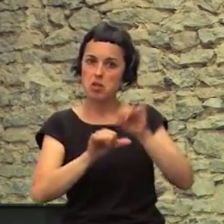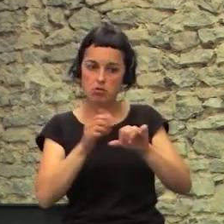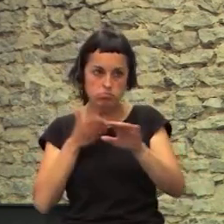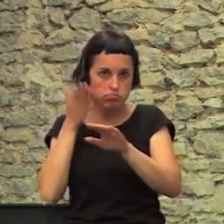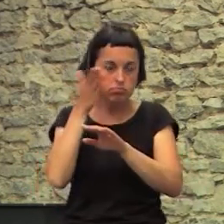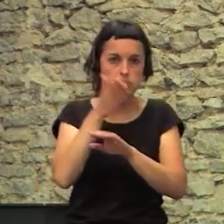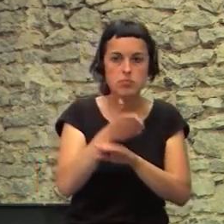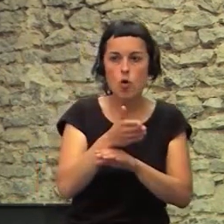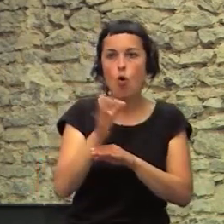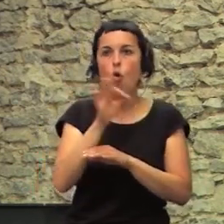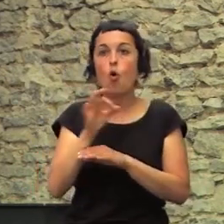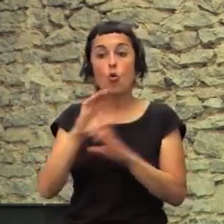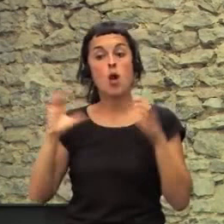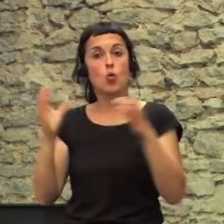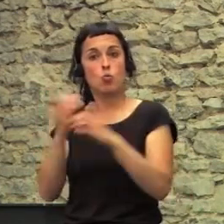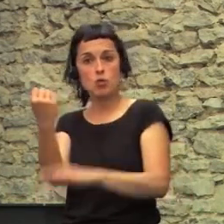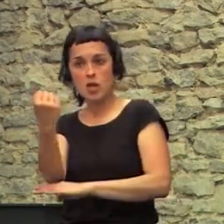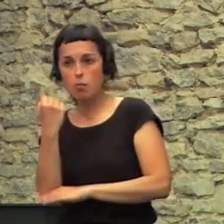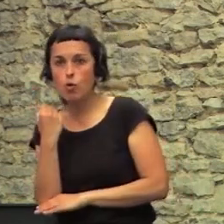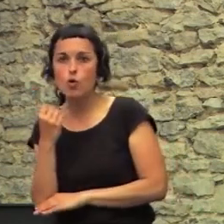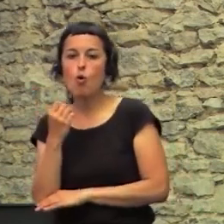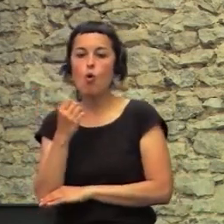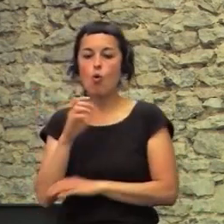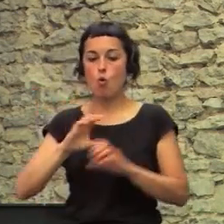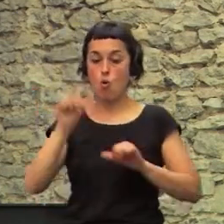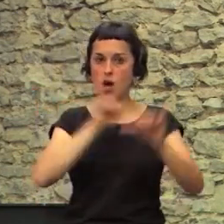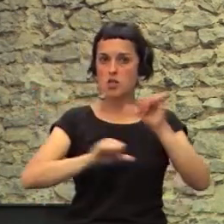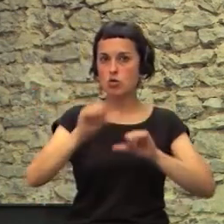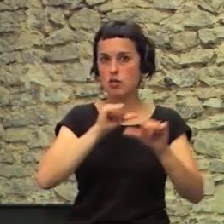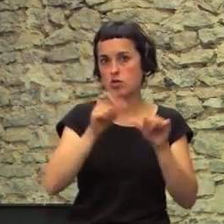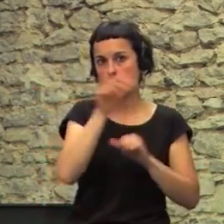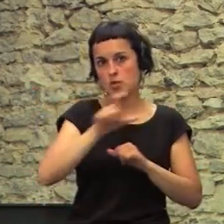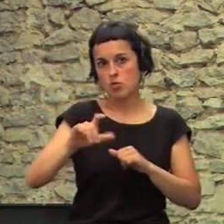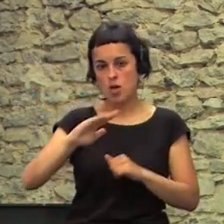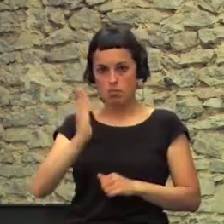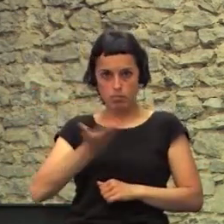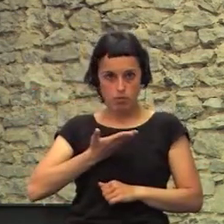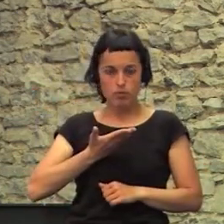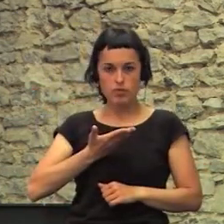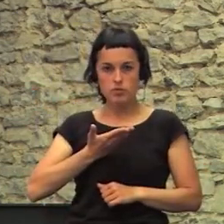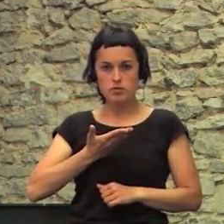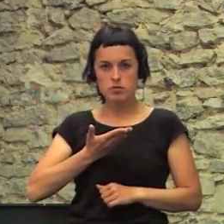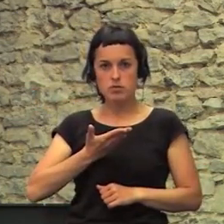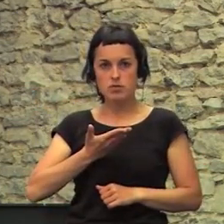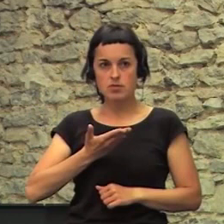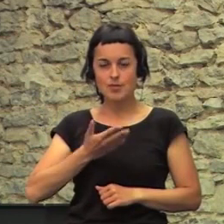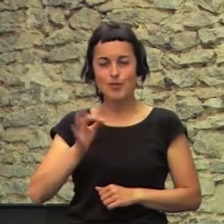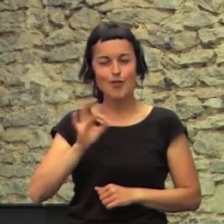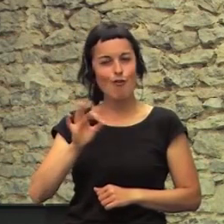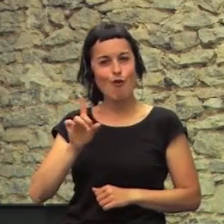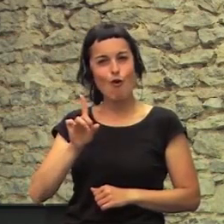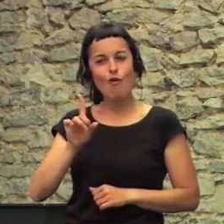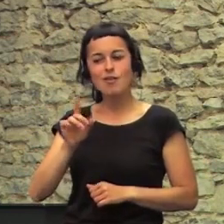normalmente han acudido a grupos de apoyo, asociaciones de afectados, no normalmente asociaciones